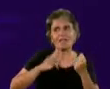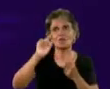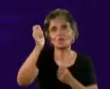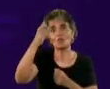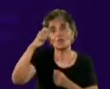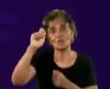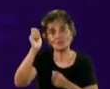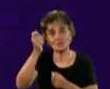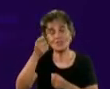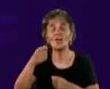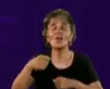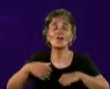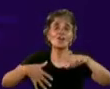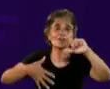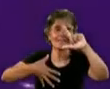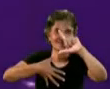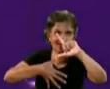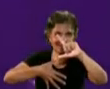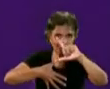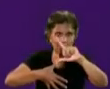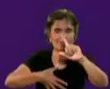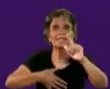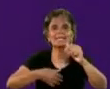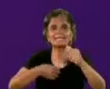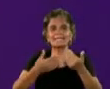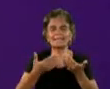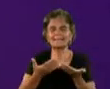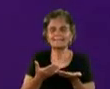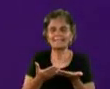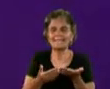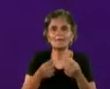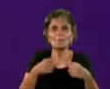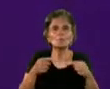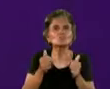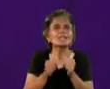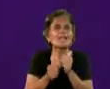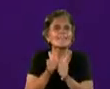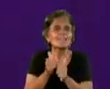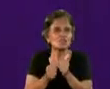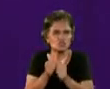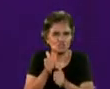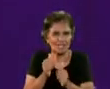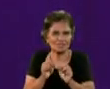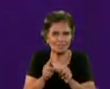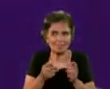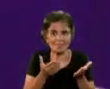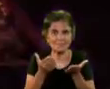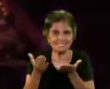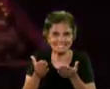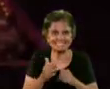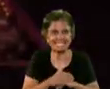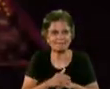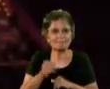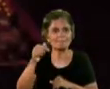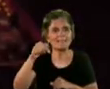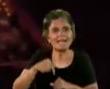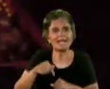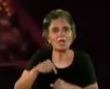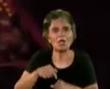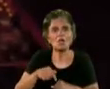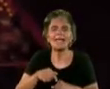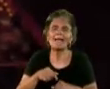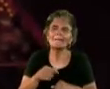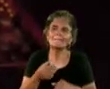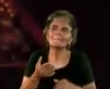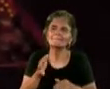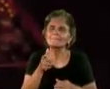del cancionero latinoamericano y de las mejores producciones rosarinas. Esta propuesta en particular tuvo un tinte más rockero